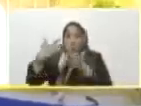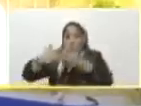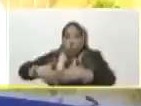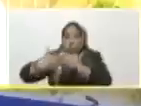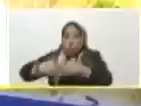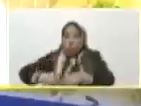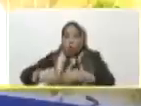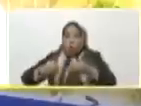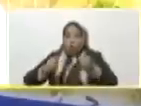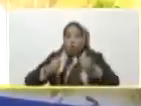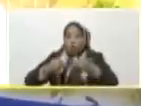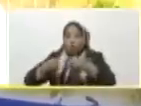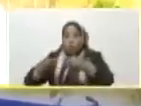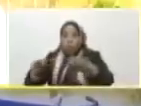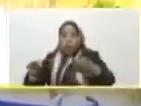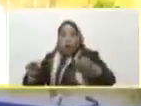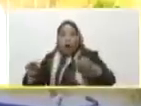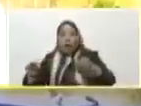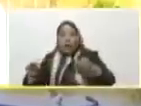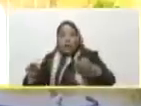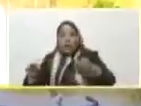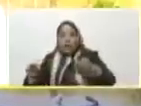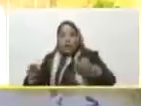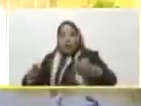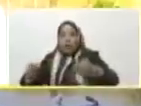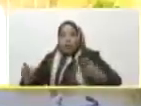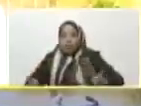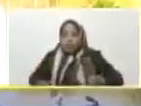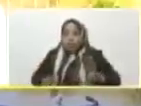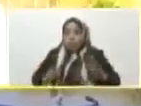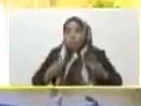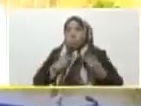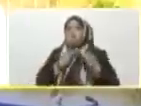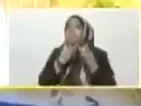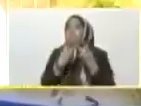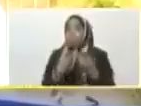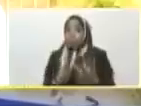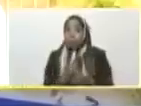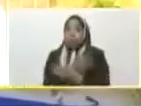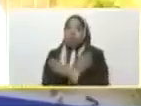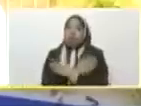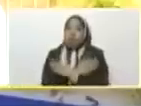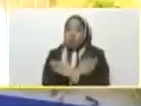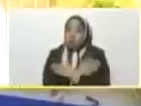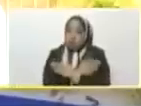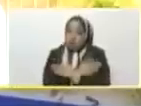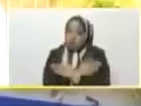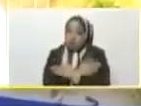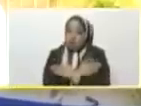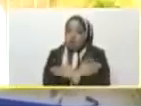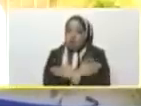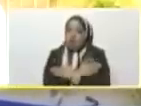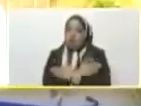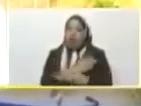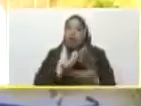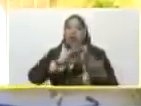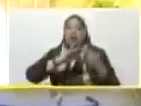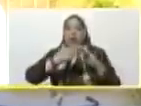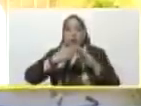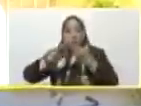son públicas fue valiente pimentel te felicito pimentel y a toda la comuna